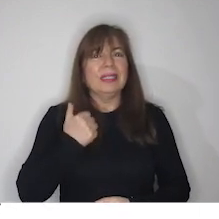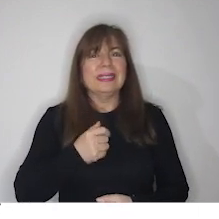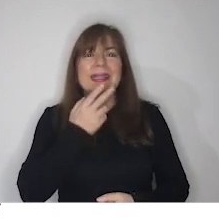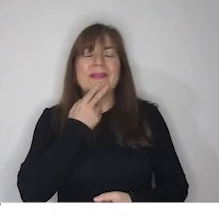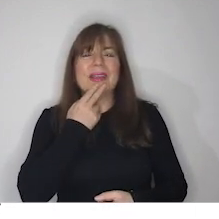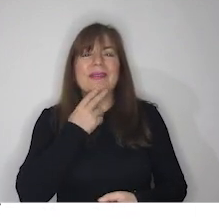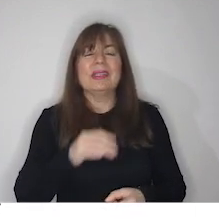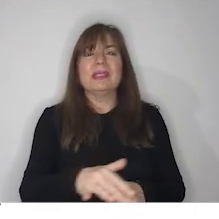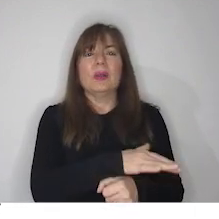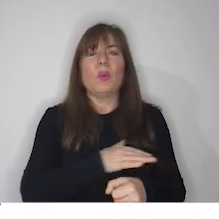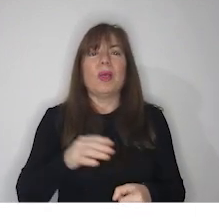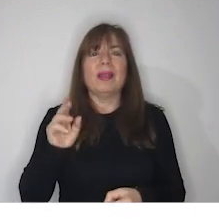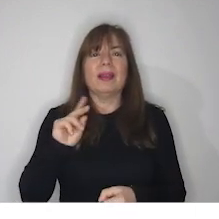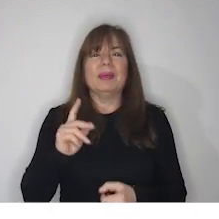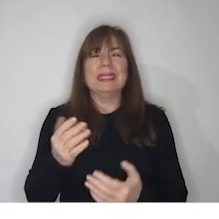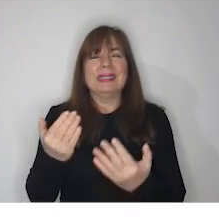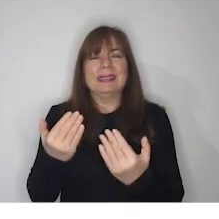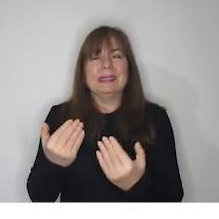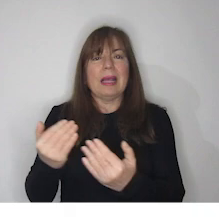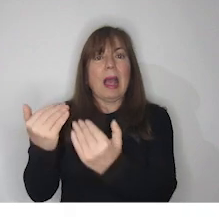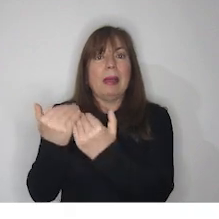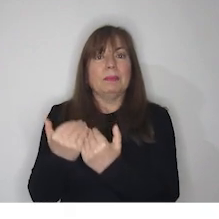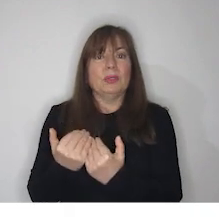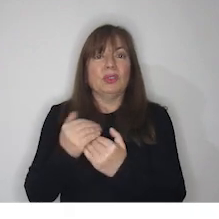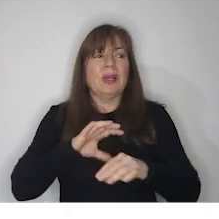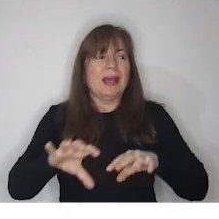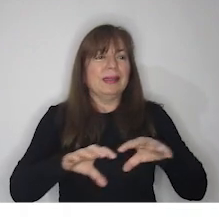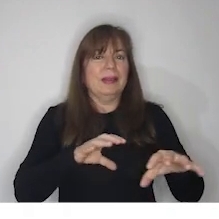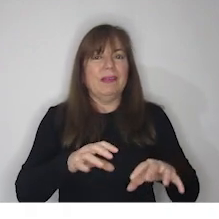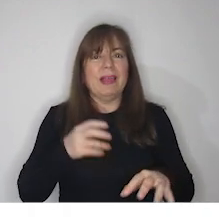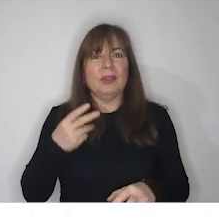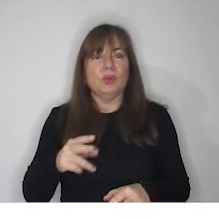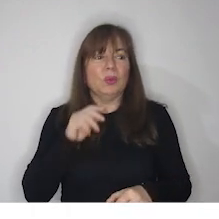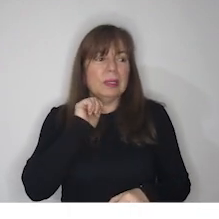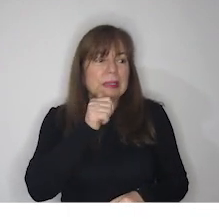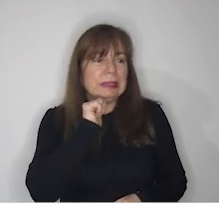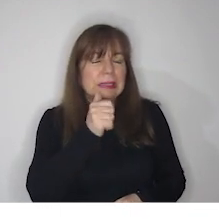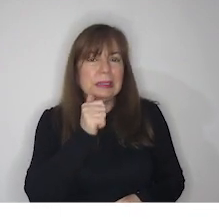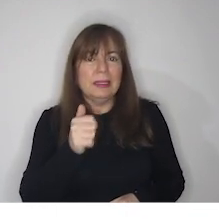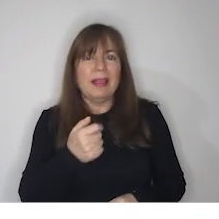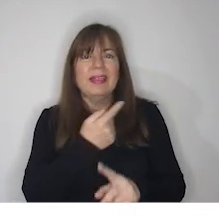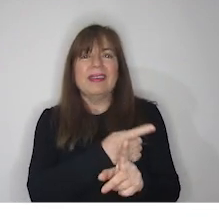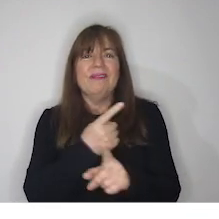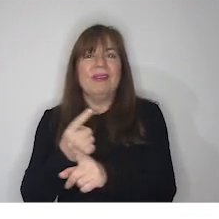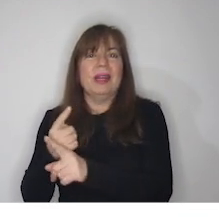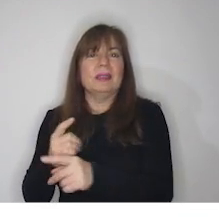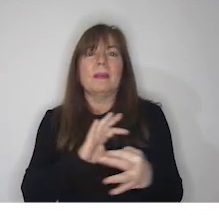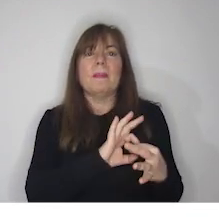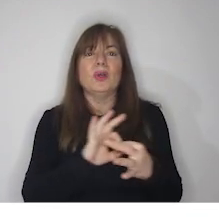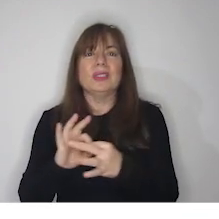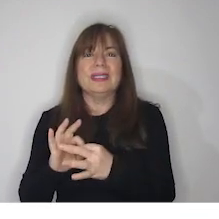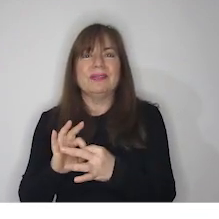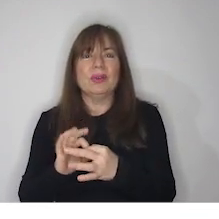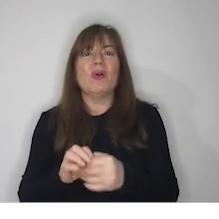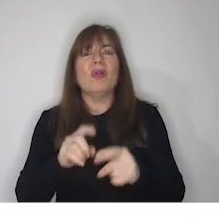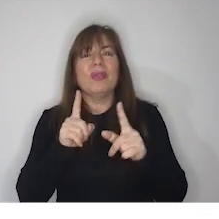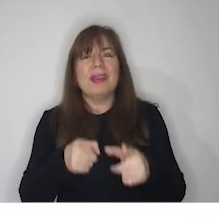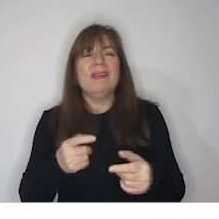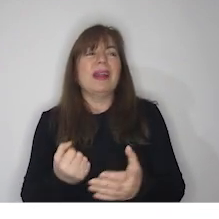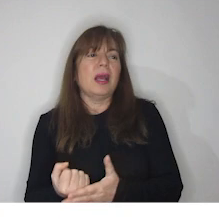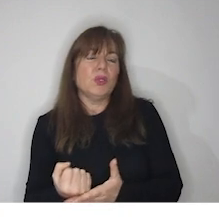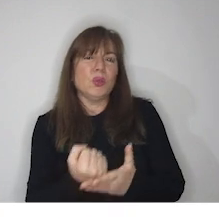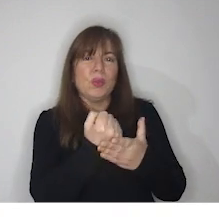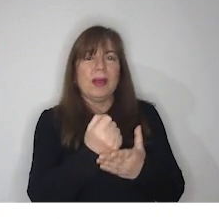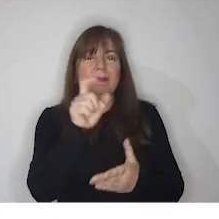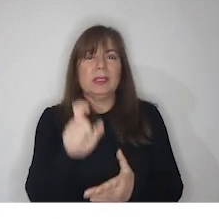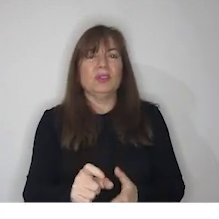discapacidad quienes tienen necesidades de apoyo en sus actividades de la vida diaria por diferentes razones, por lo que deben ser asistidas por su persona